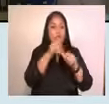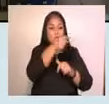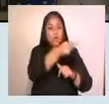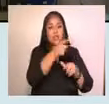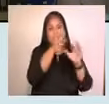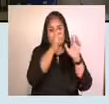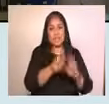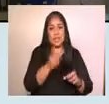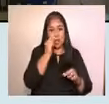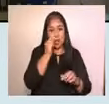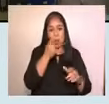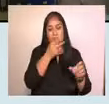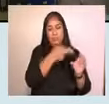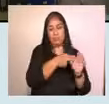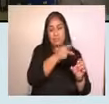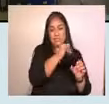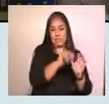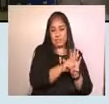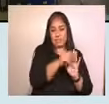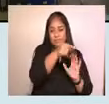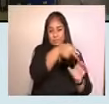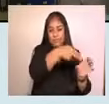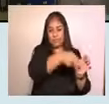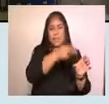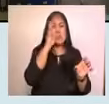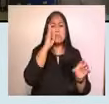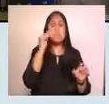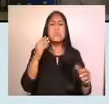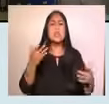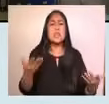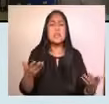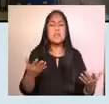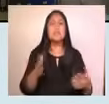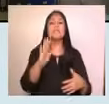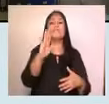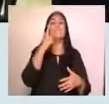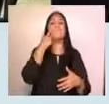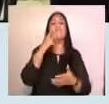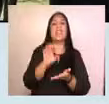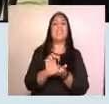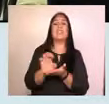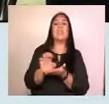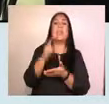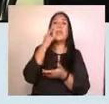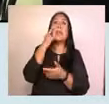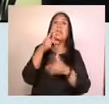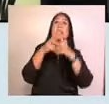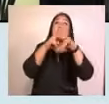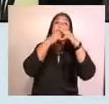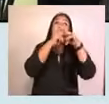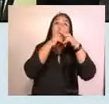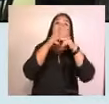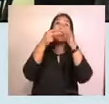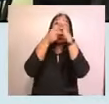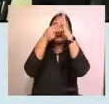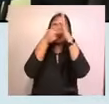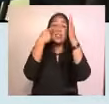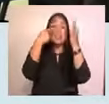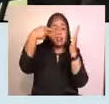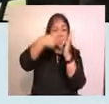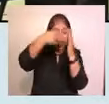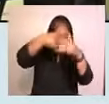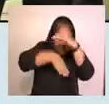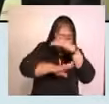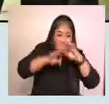propios retenidos. ¿Por qué? Para evitar que puedan tener aparatos que funcionen adentro,